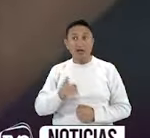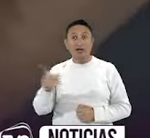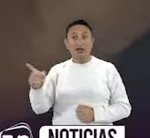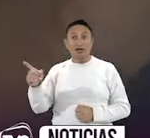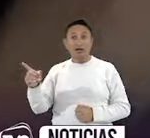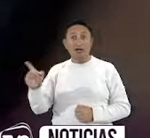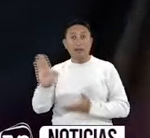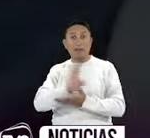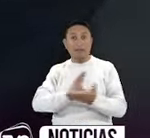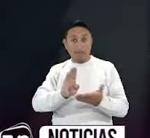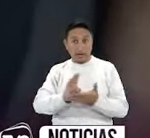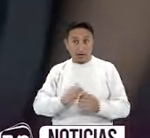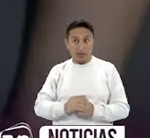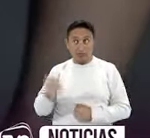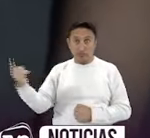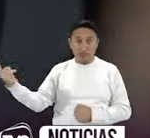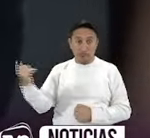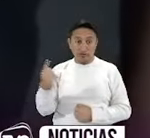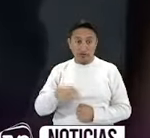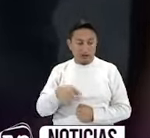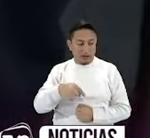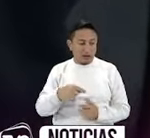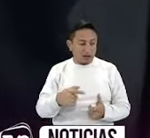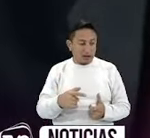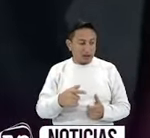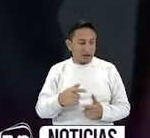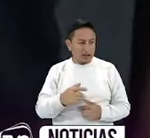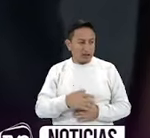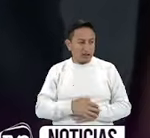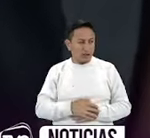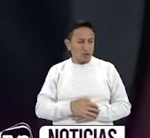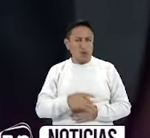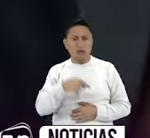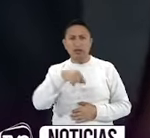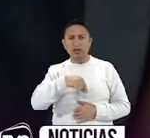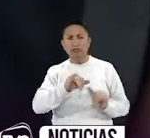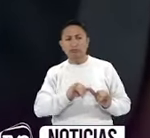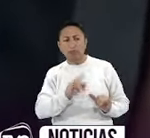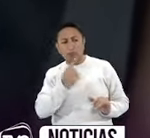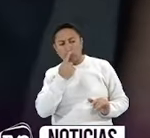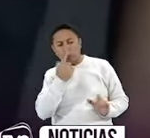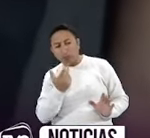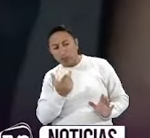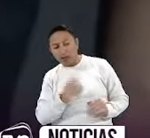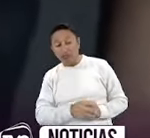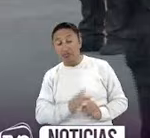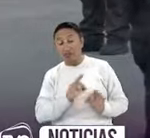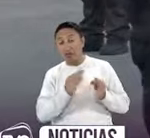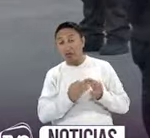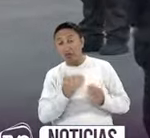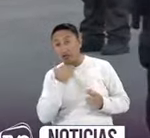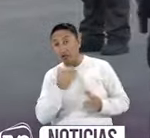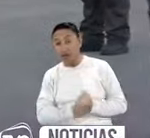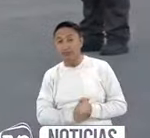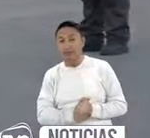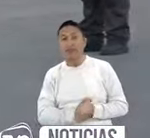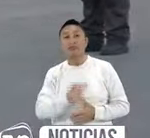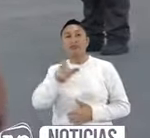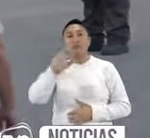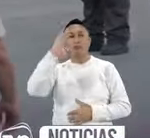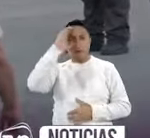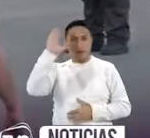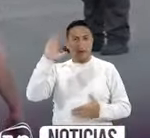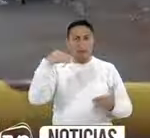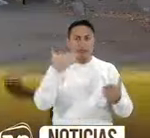Agustín. Y me encontré con esta novedad y me he quedado aquí un ratito. Pero puede ser un familiar o algo. A la escena llegó personal de criminalística y ENASEC,